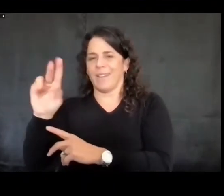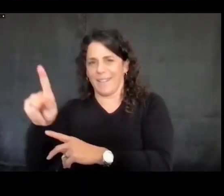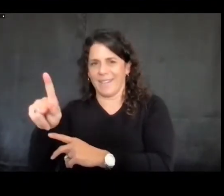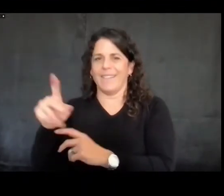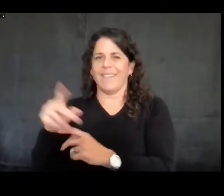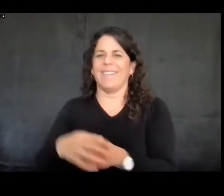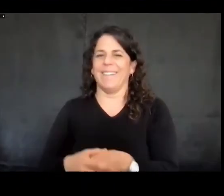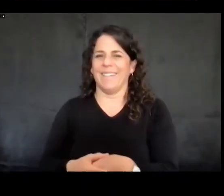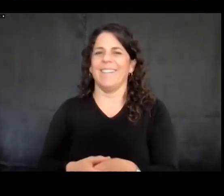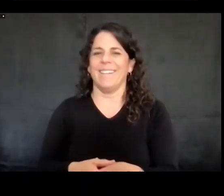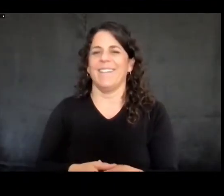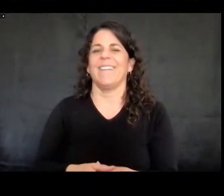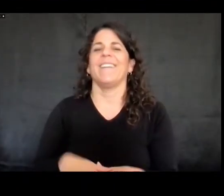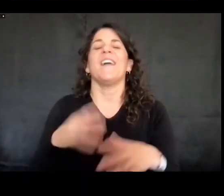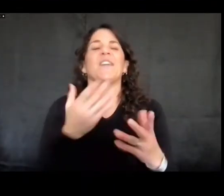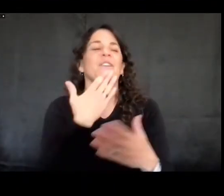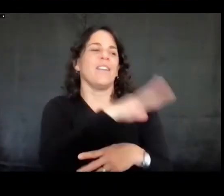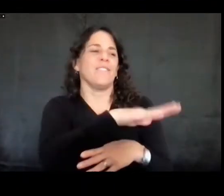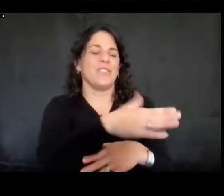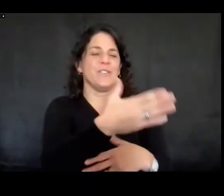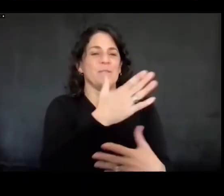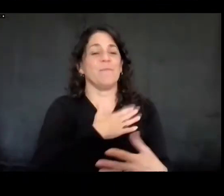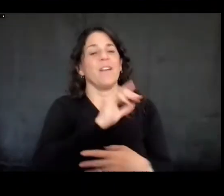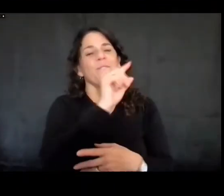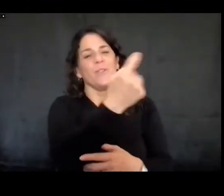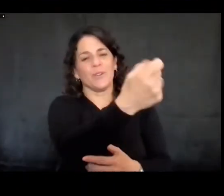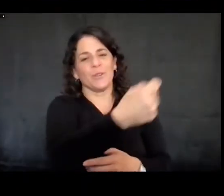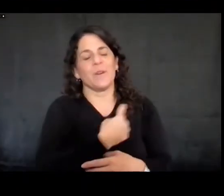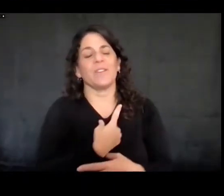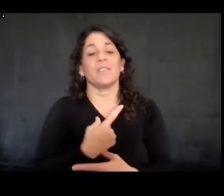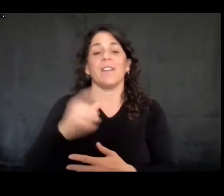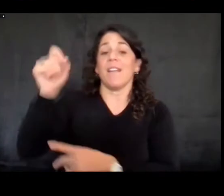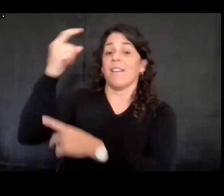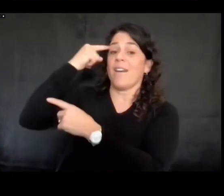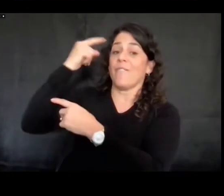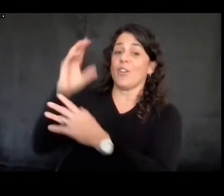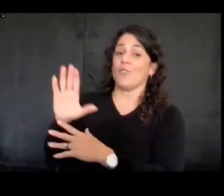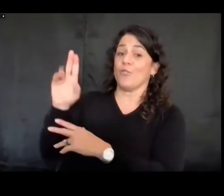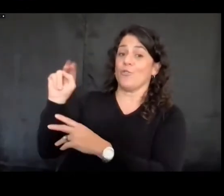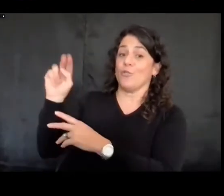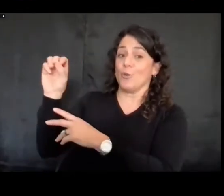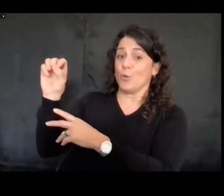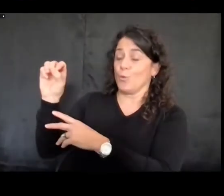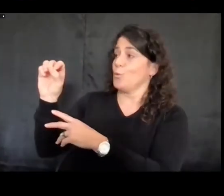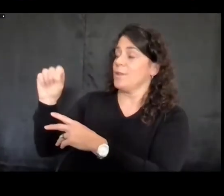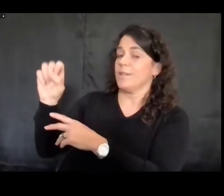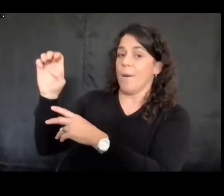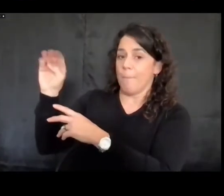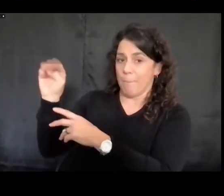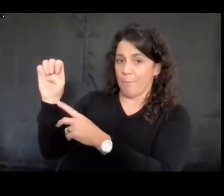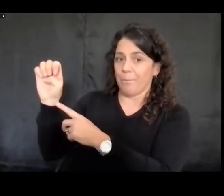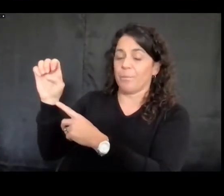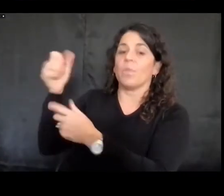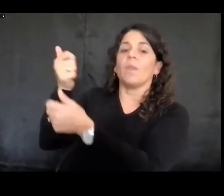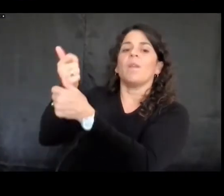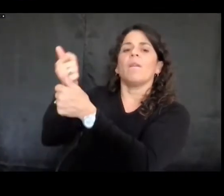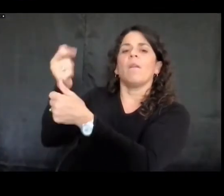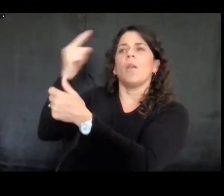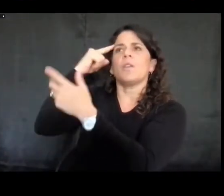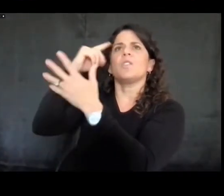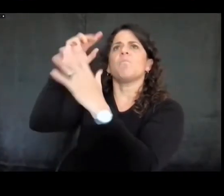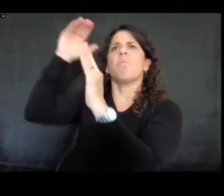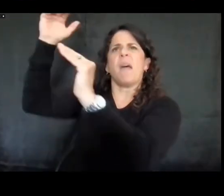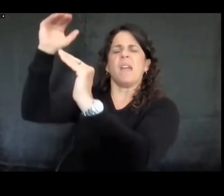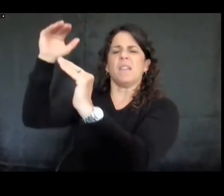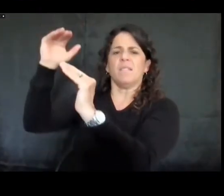buenas tardes mi primera pregunta en comedor newson dijo que él espera que el sistema de vacunas